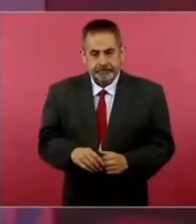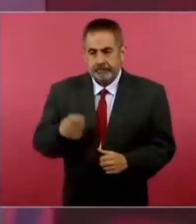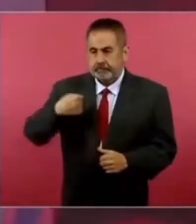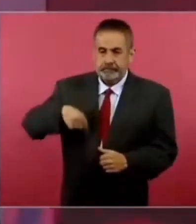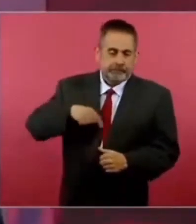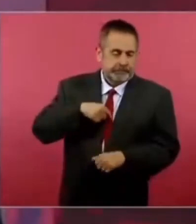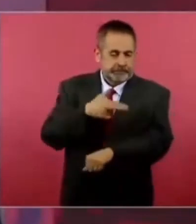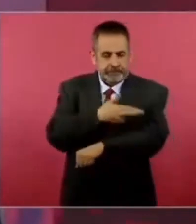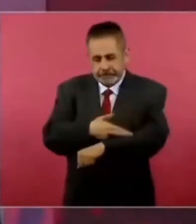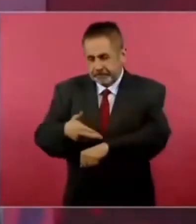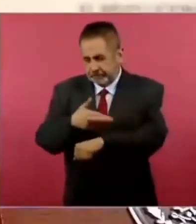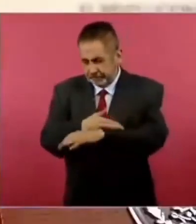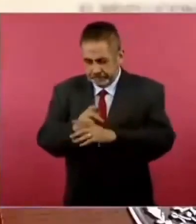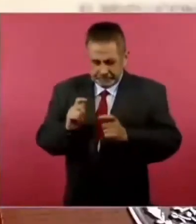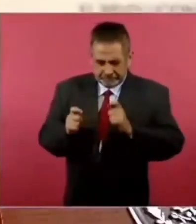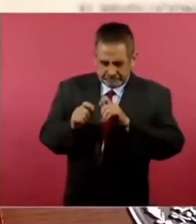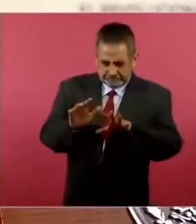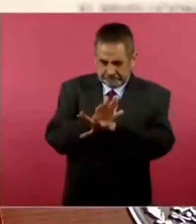ajustando